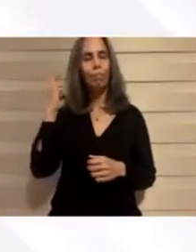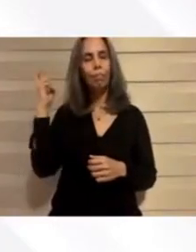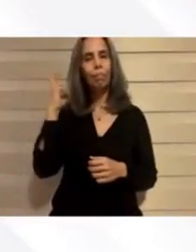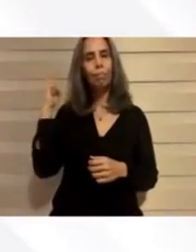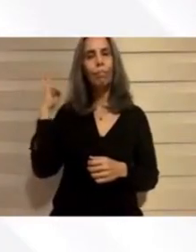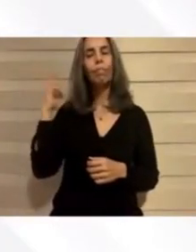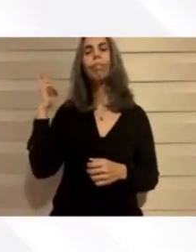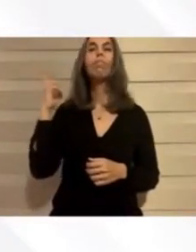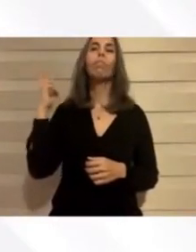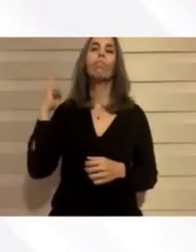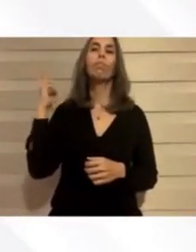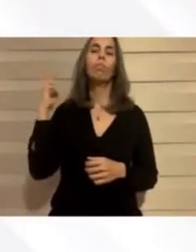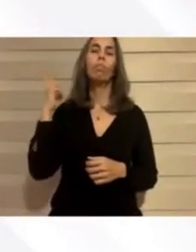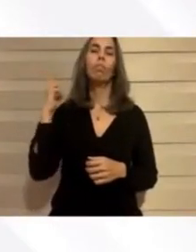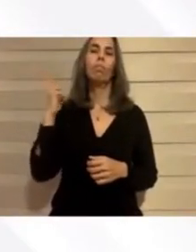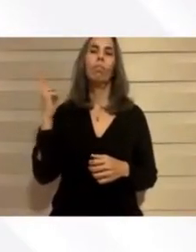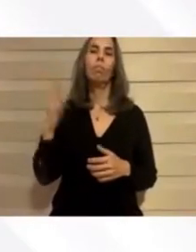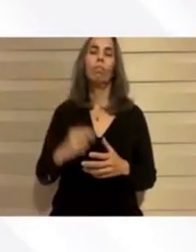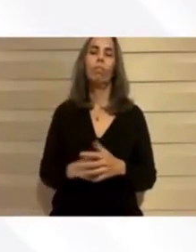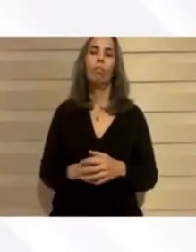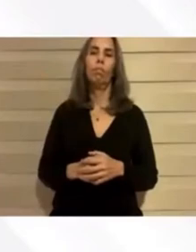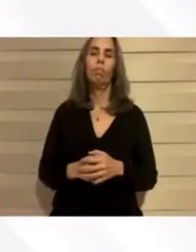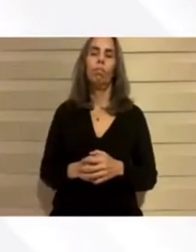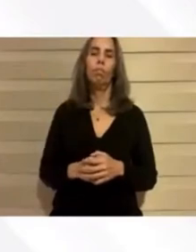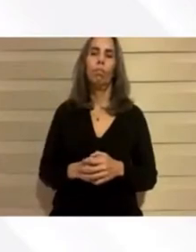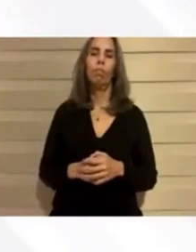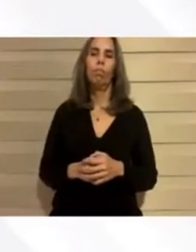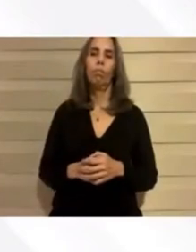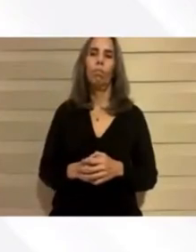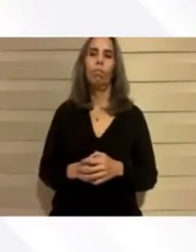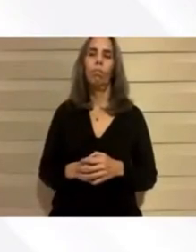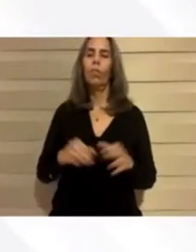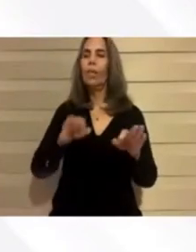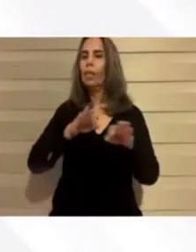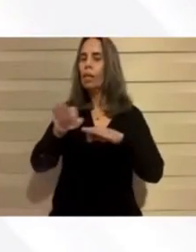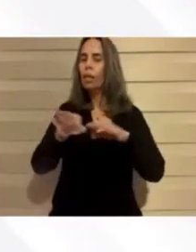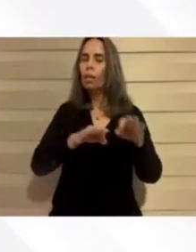Lucina. Y bueno, no es la primera vez que trabajamos con todas